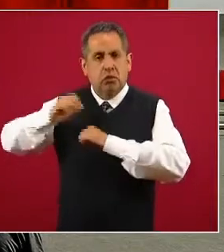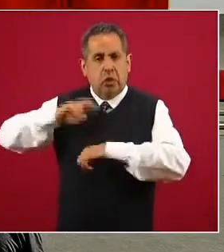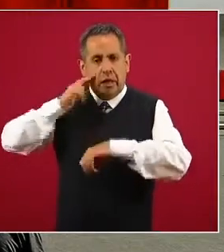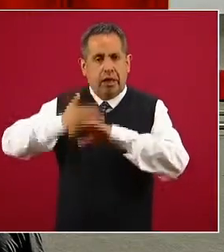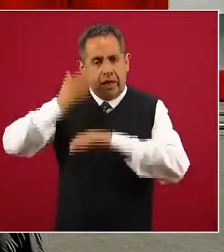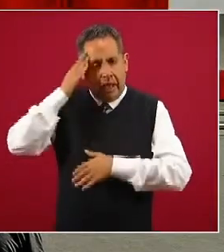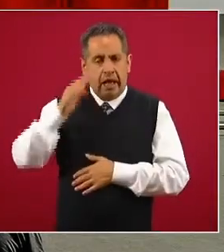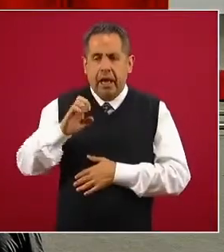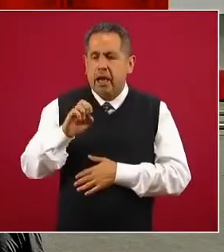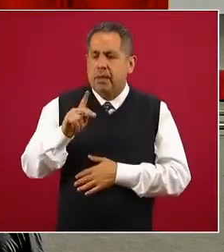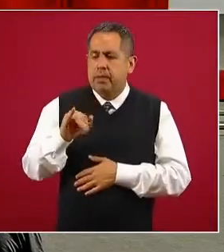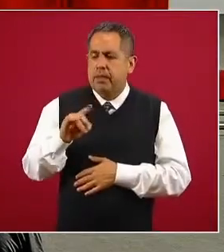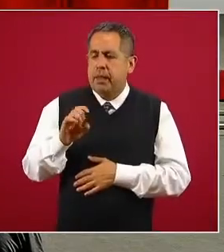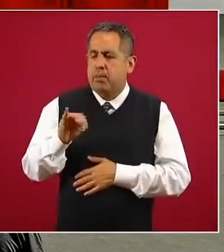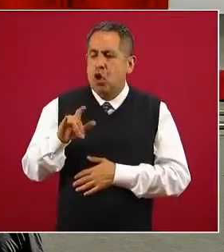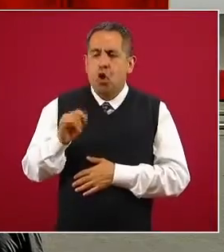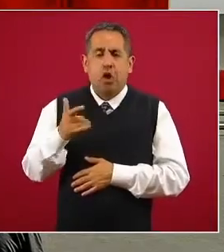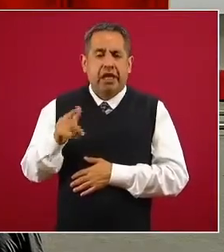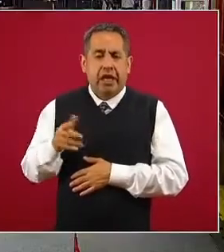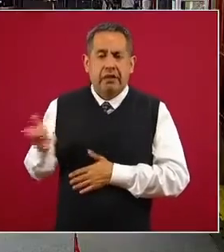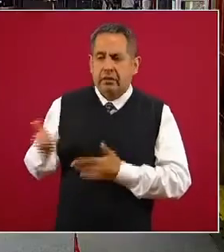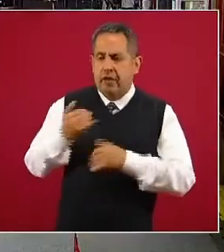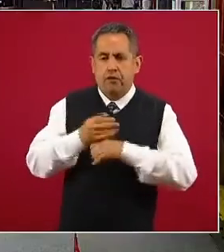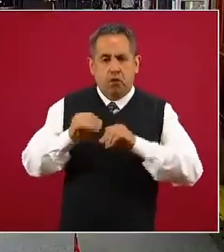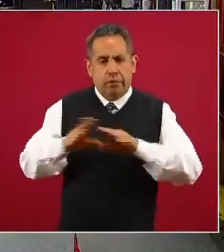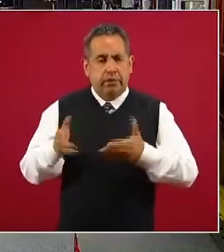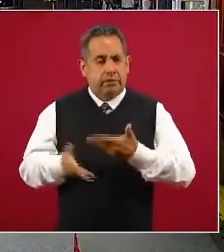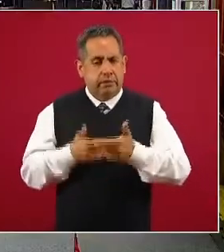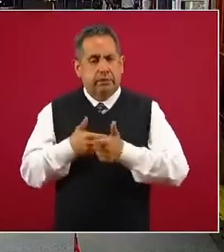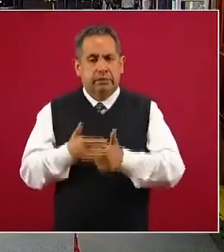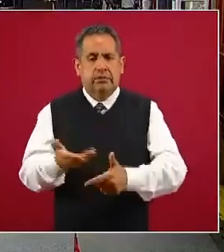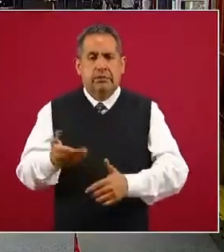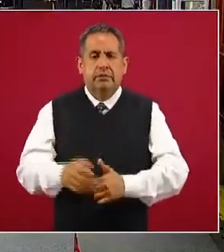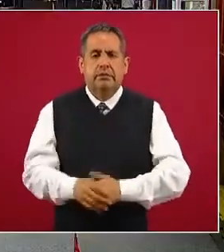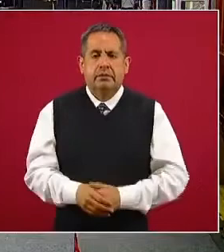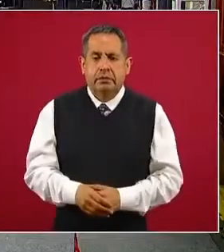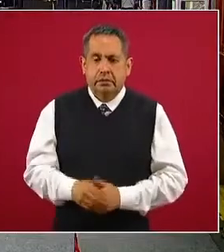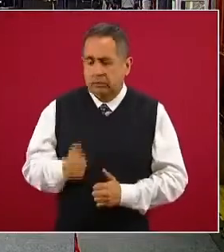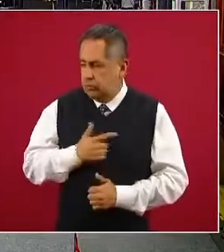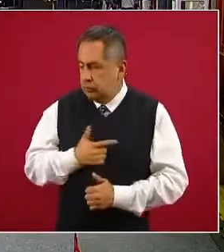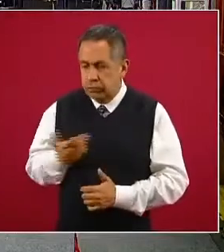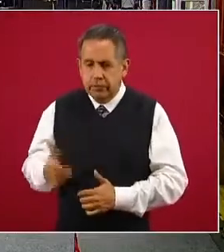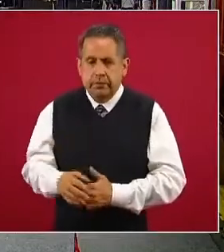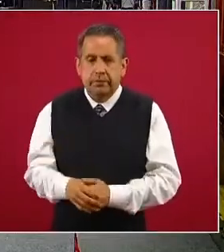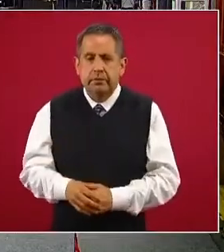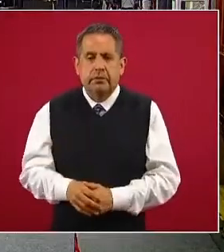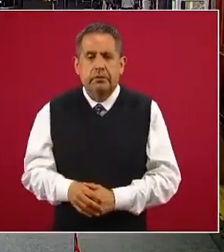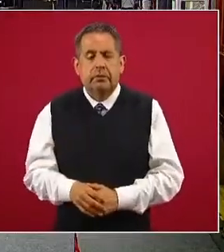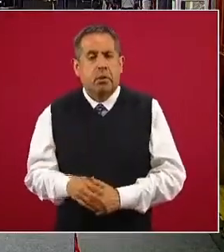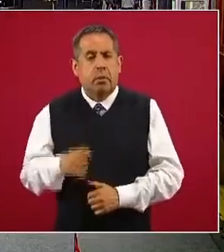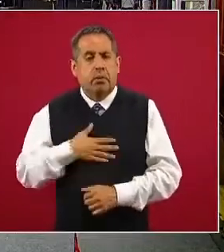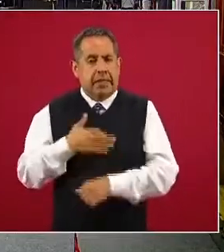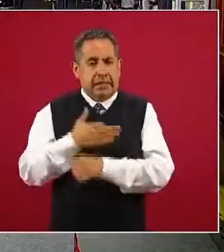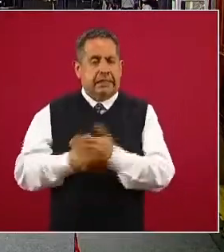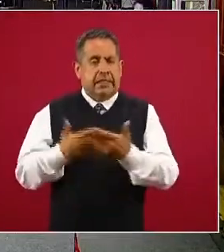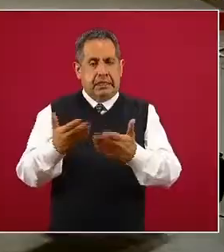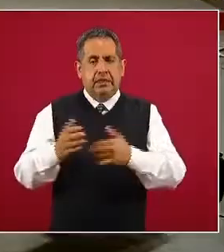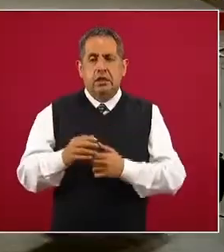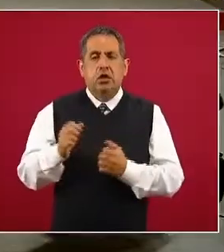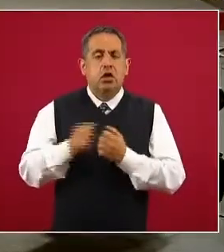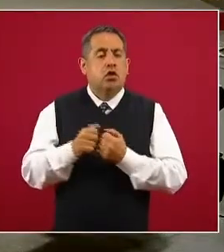el informe técnico y procedemos. Con mucho gusto, señor subsecretario. Muy buenas tardes con todas y